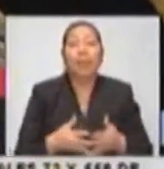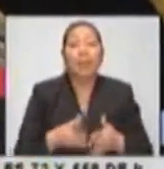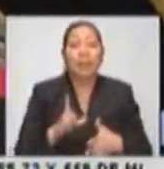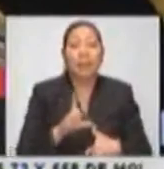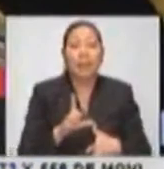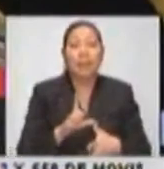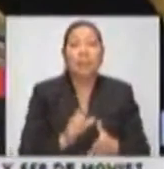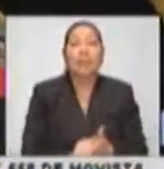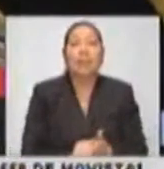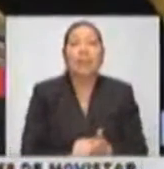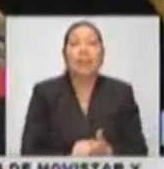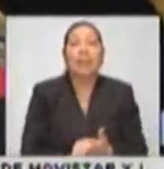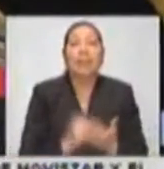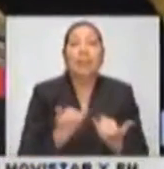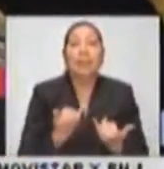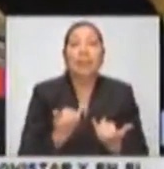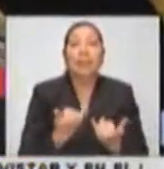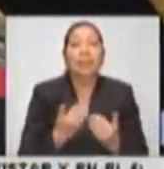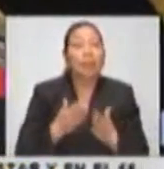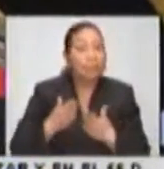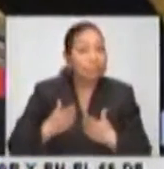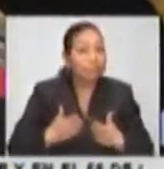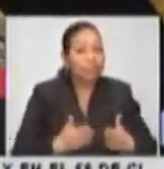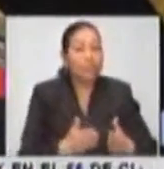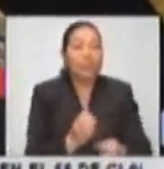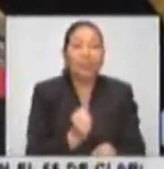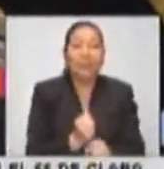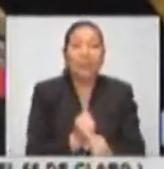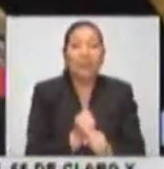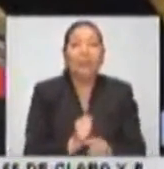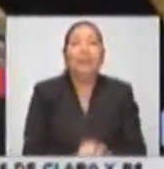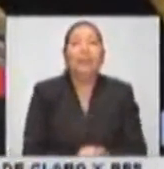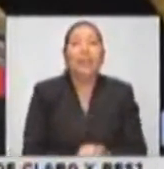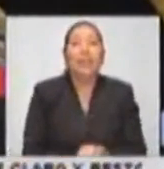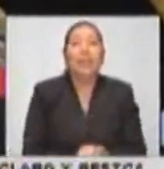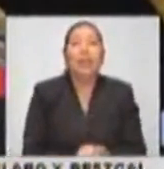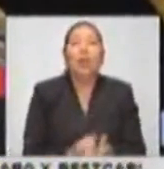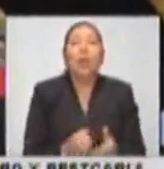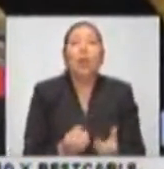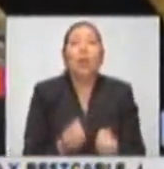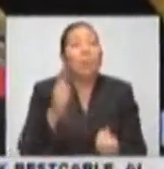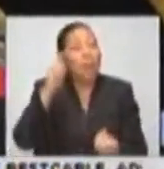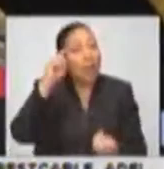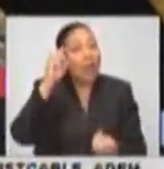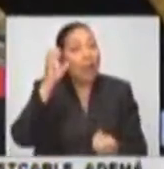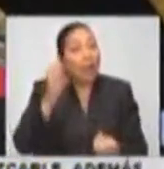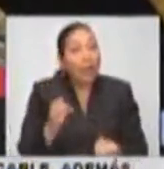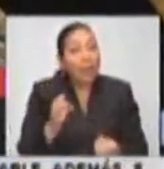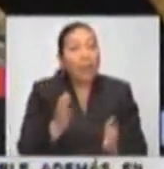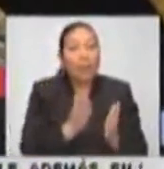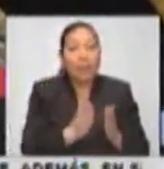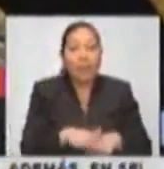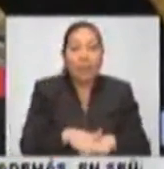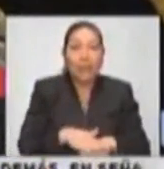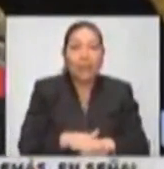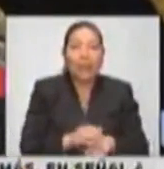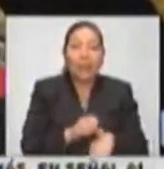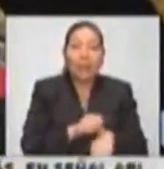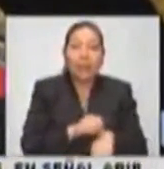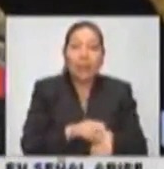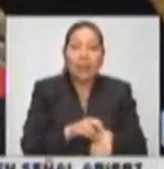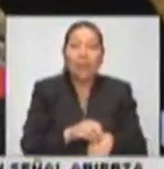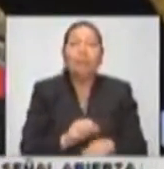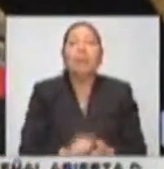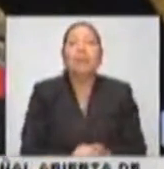Latinoamérica esta, con esta horizontalidad de trabajo, ¿no es cierto?, cómo crear organizaciones y